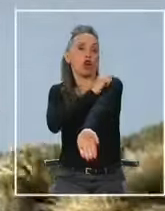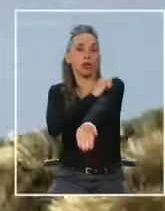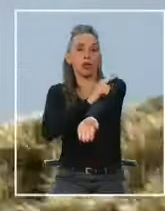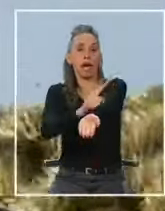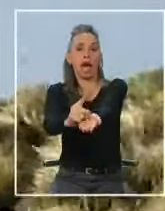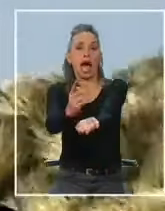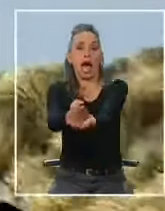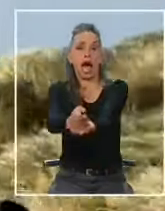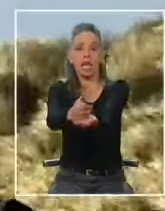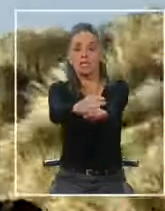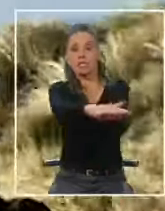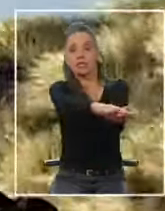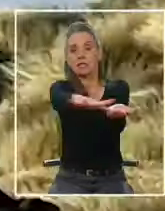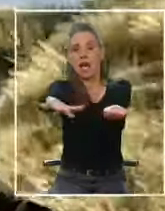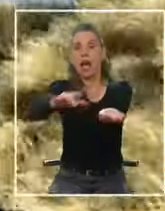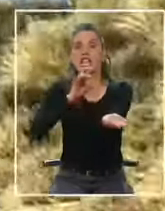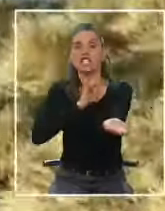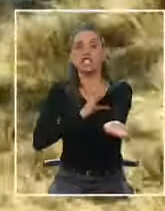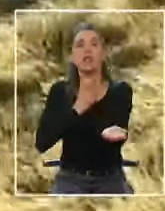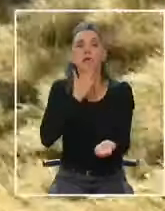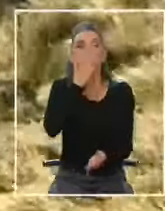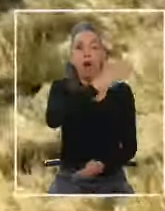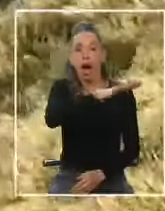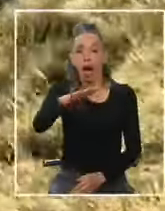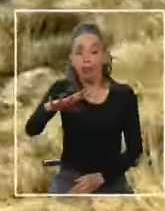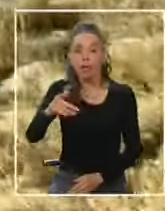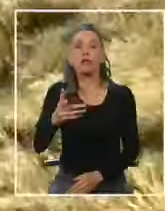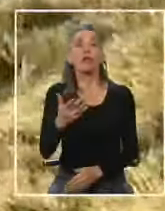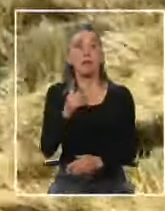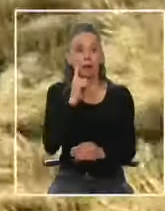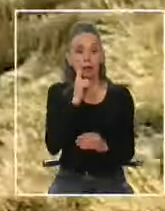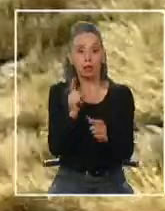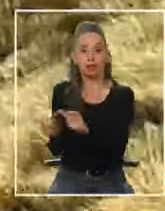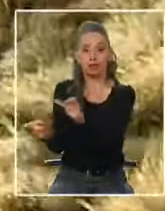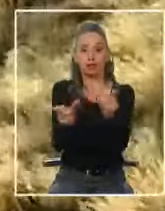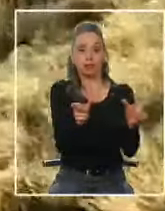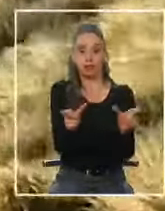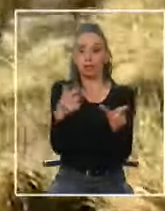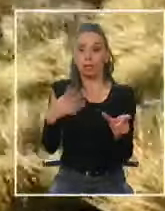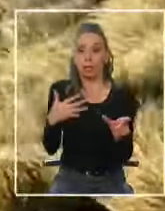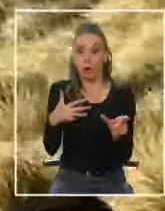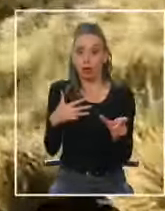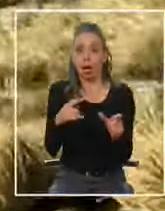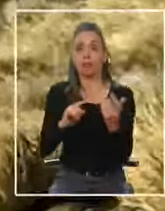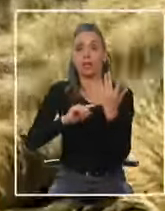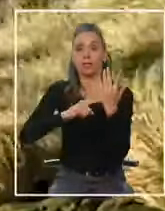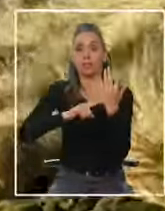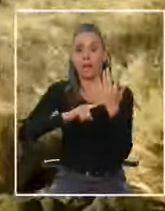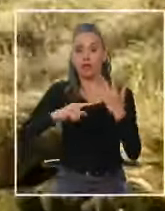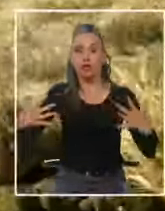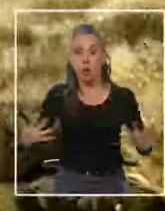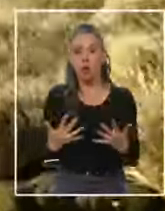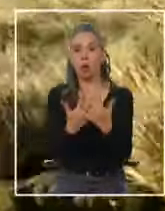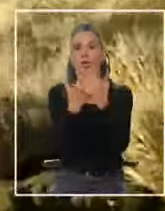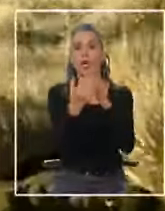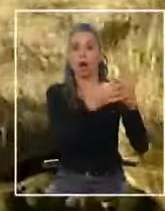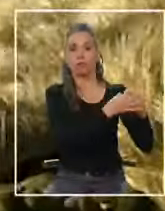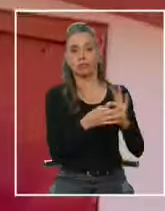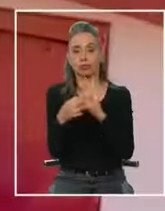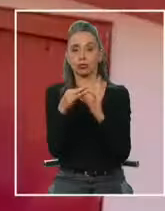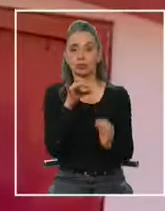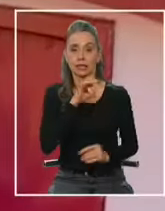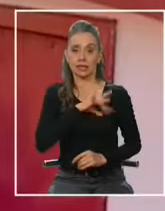territorio chileno antártico, con el fin de mantener activa y operando esta vital malla tecnológica que ha convertido a